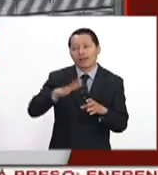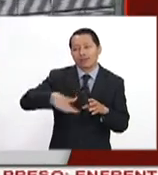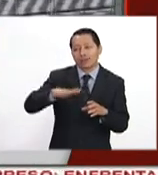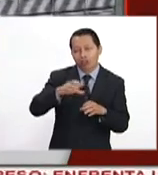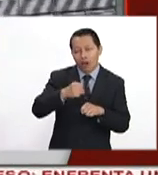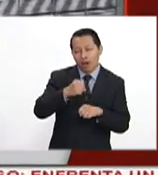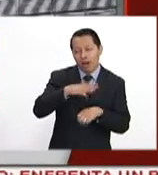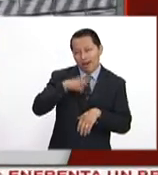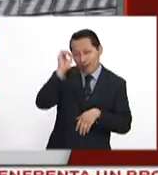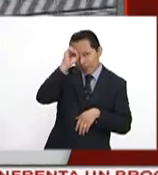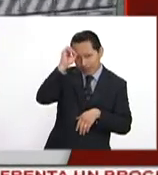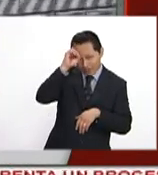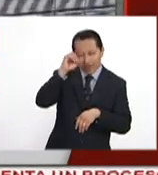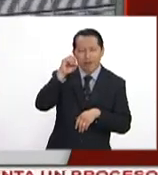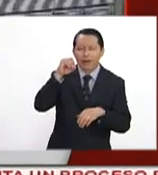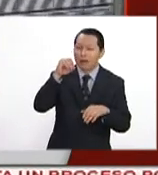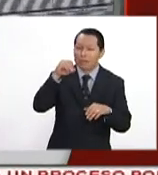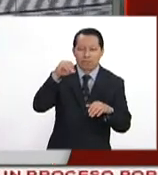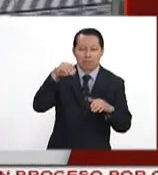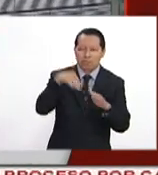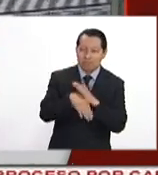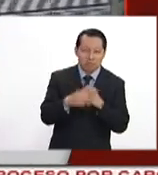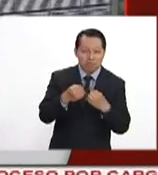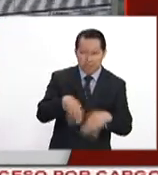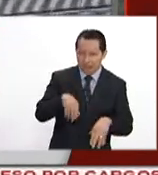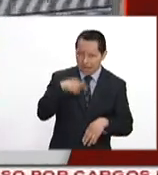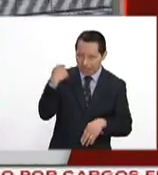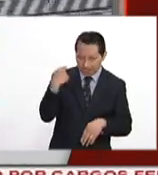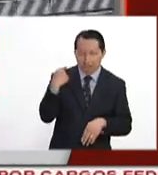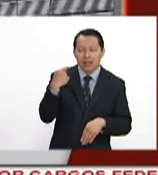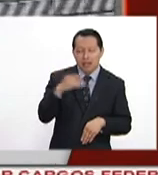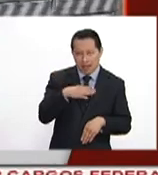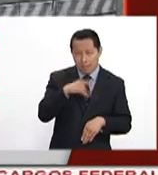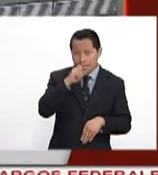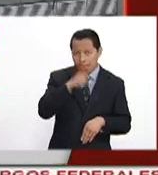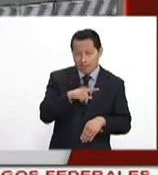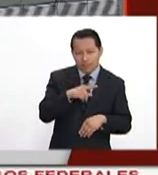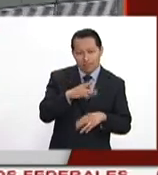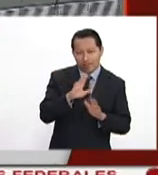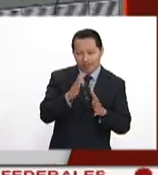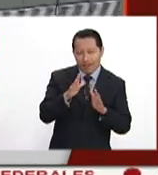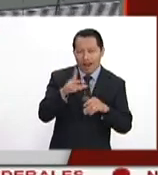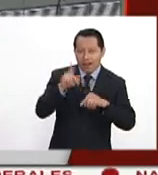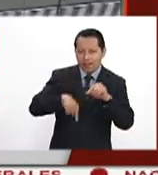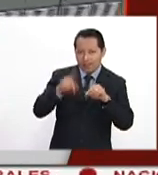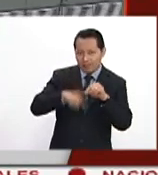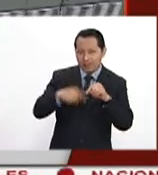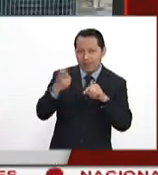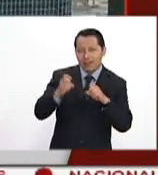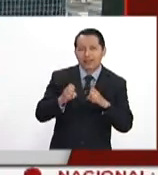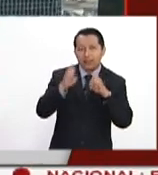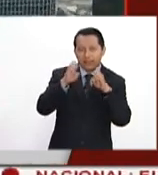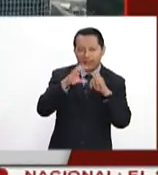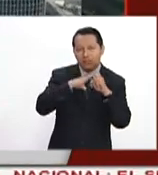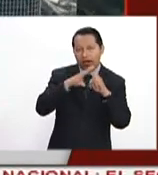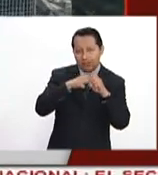pública, su marca va en picada, va en caída y bueno, pues está siendo ya retirada de este edificio, de este rascacielos aquí en Canadá.